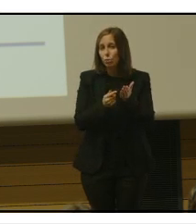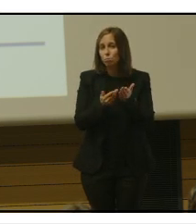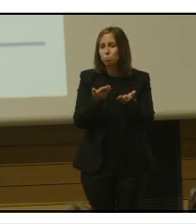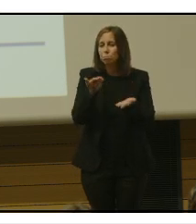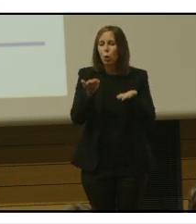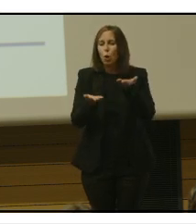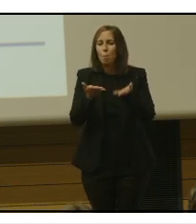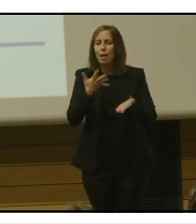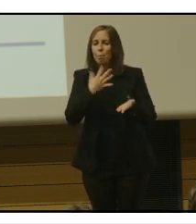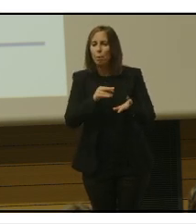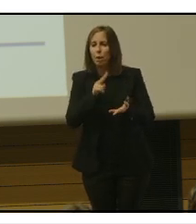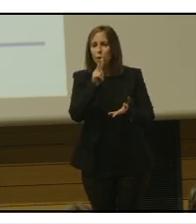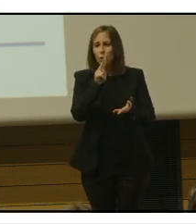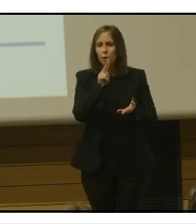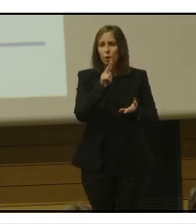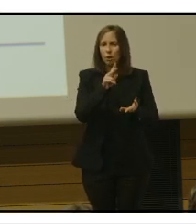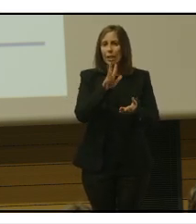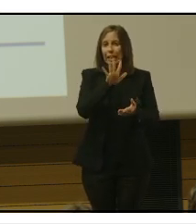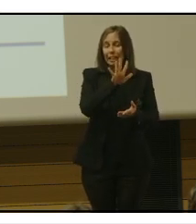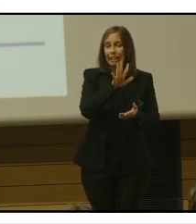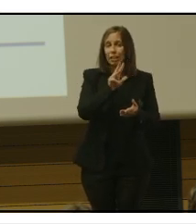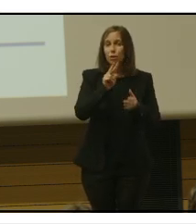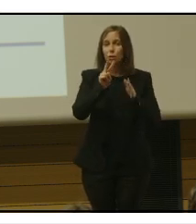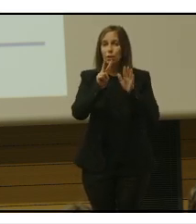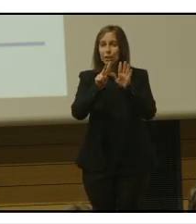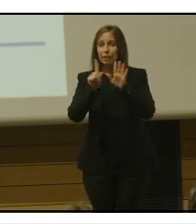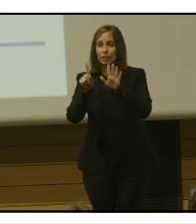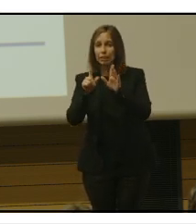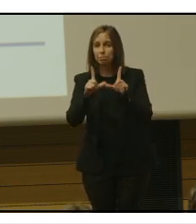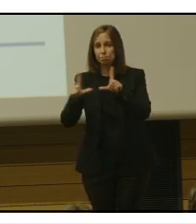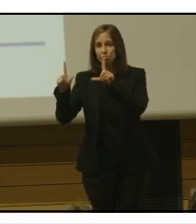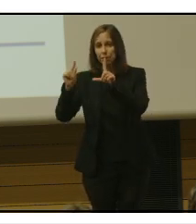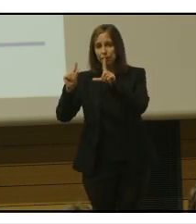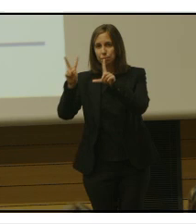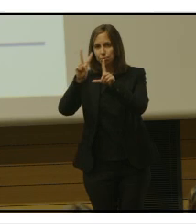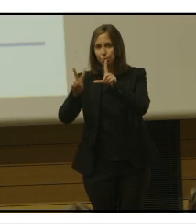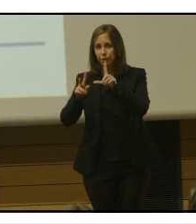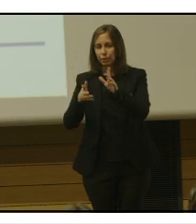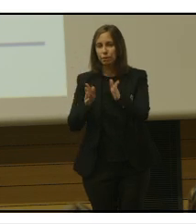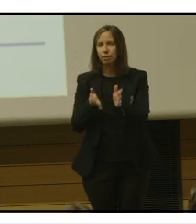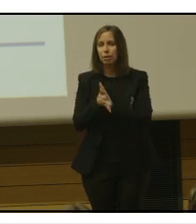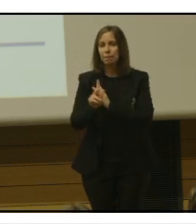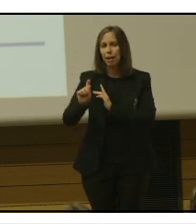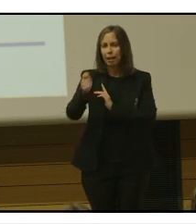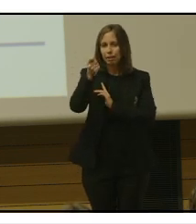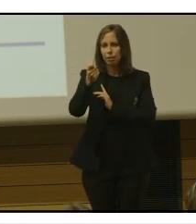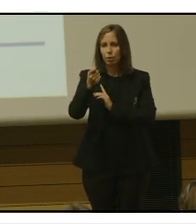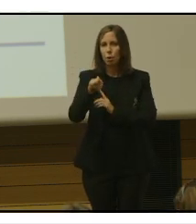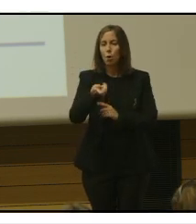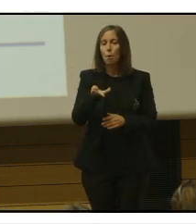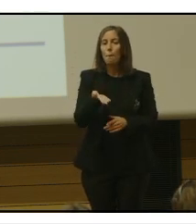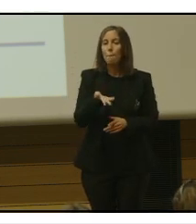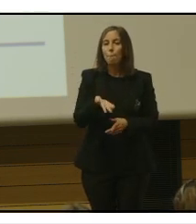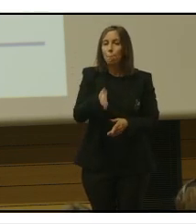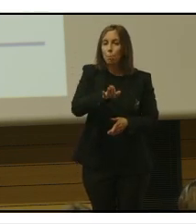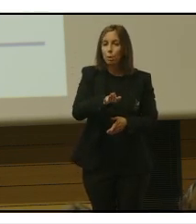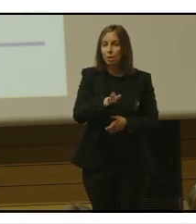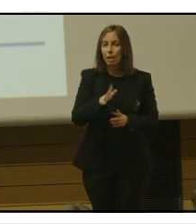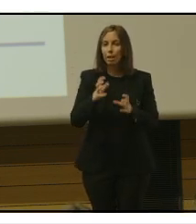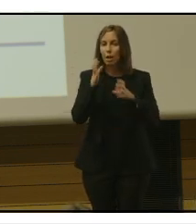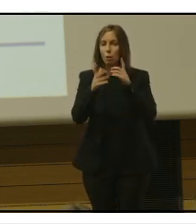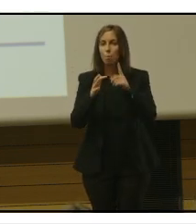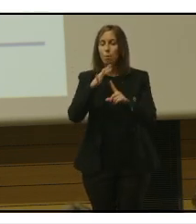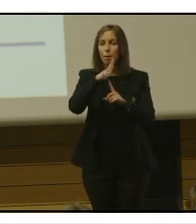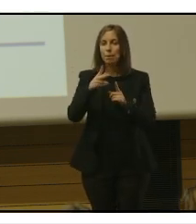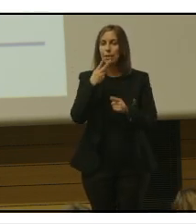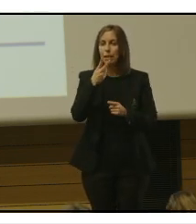son el 1228, el 1028 y el 576. Entonces, bueno, esto sería un éxito. La mortalidad atribuida a la exposición a humo ambiental de tabaco ha